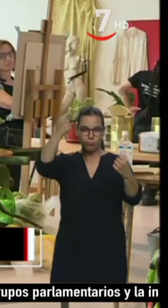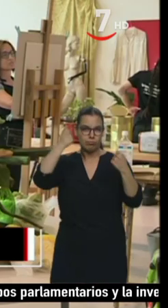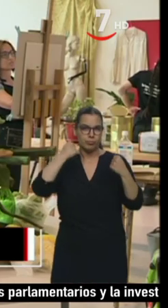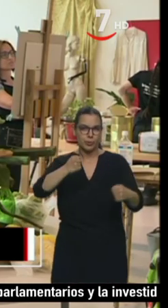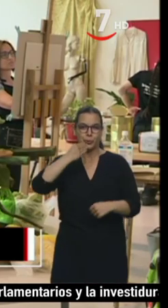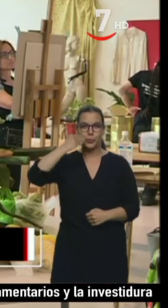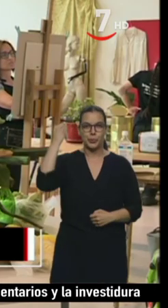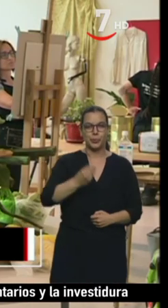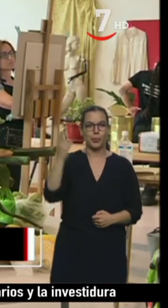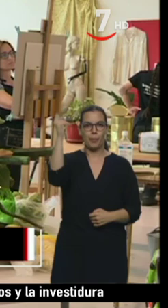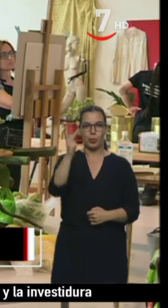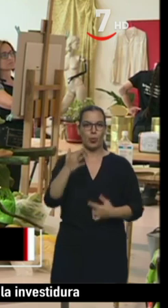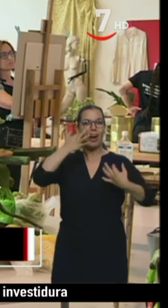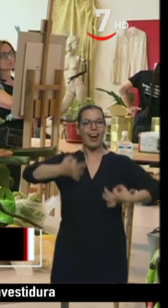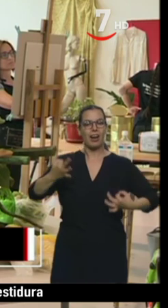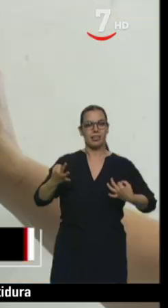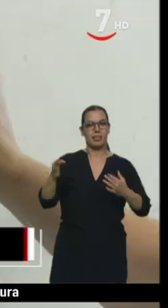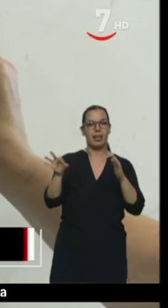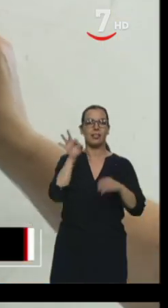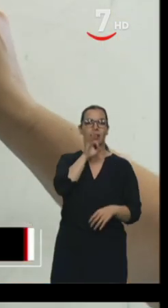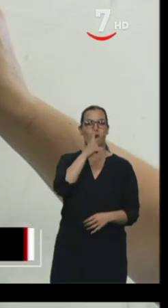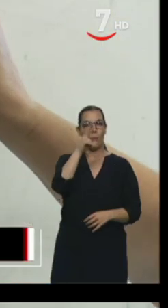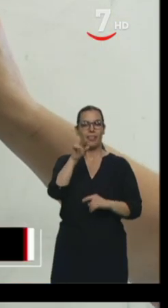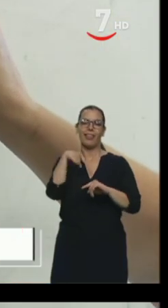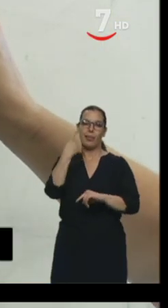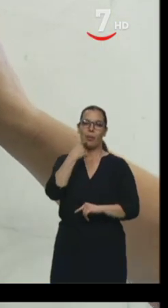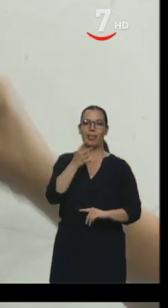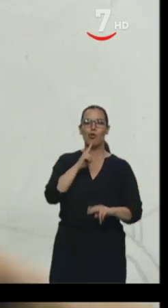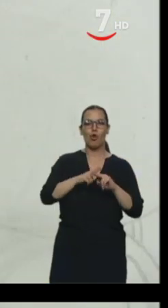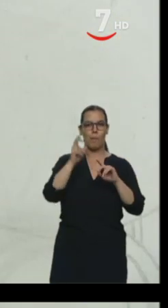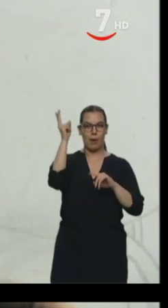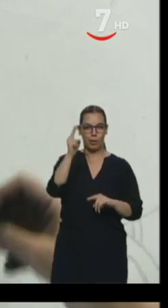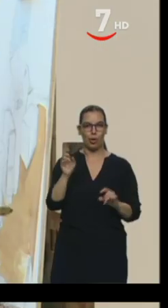del siglo XX. Luego descubriremos de quién se trata.